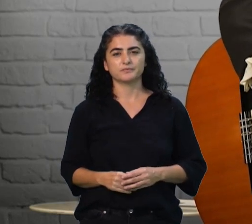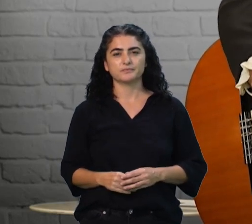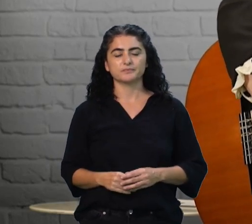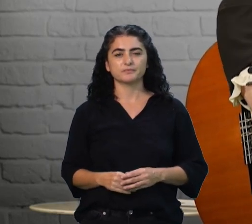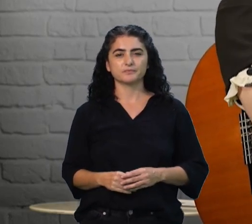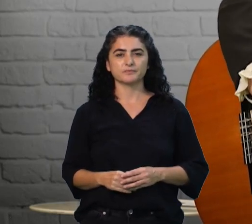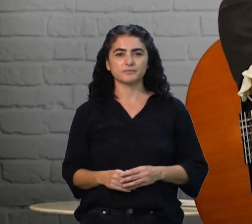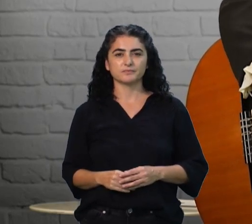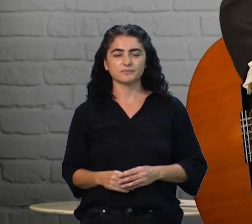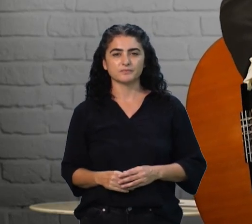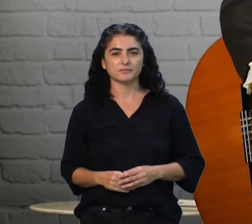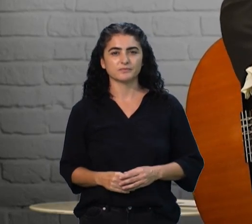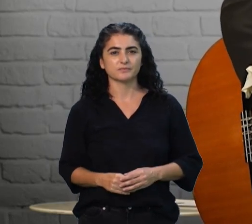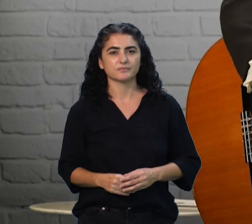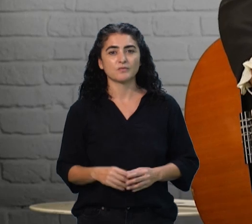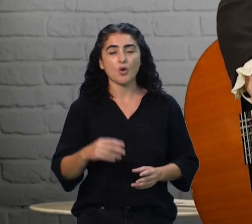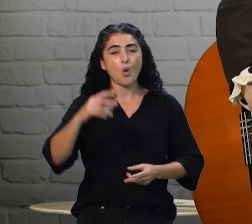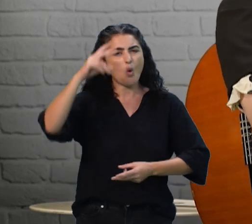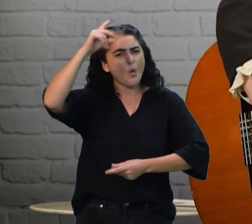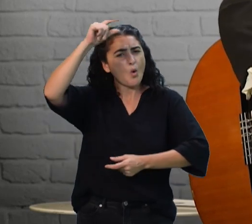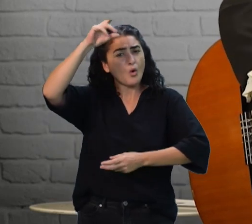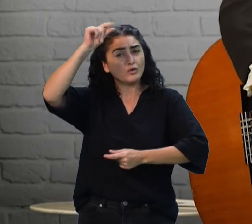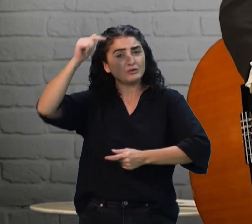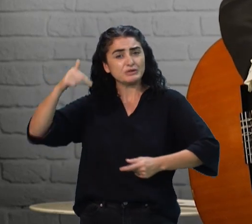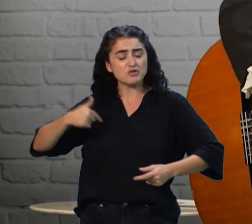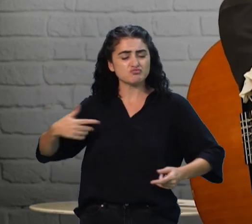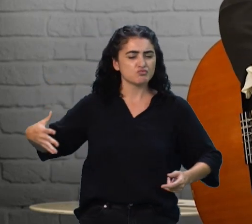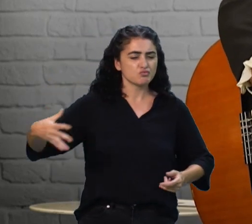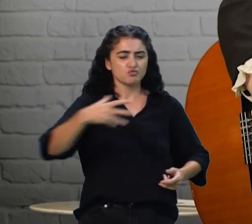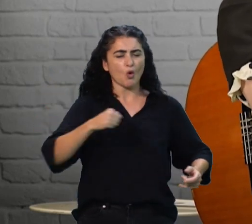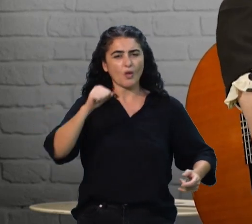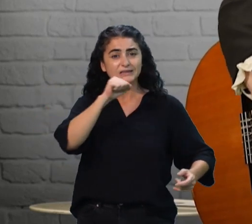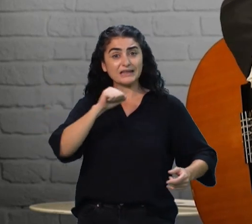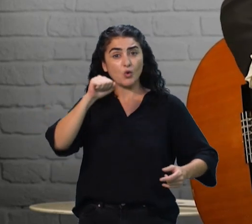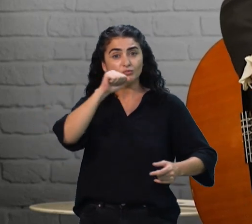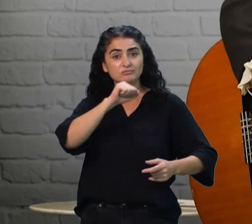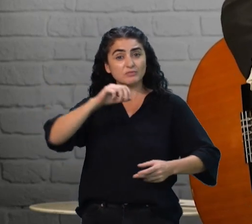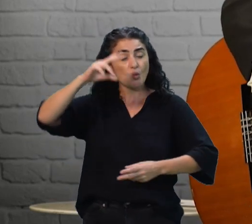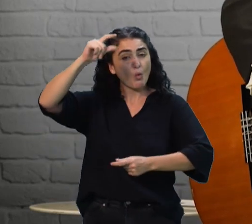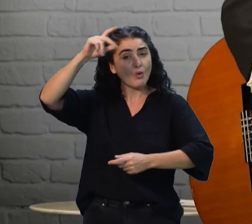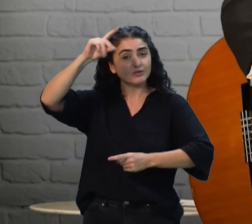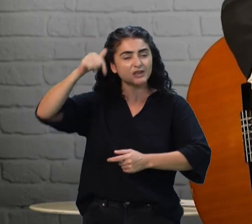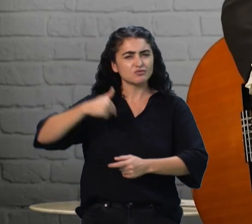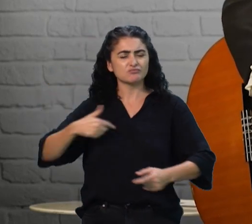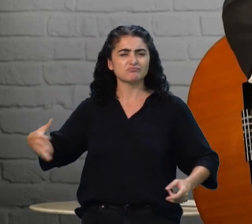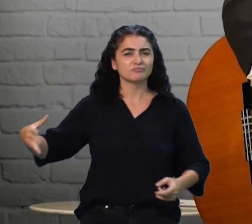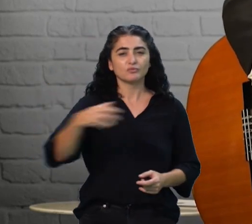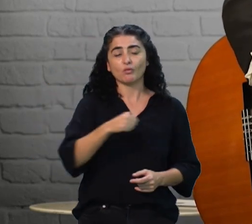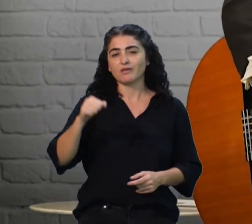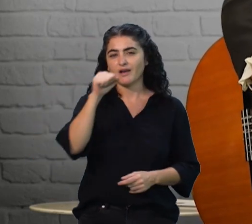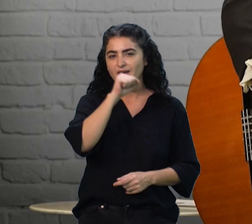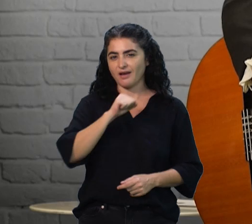no hay J que yo no cante no hay J que yo no